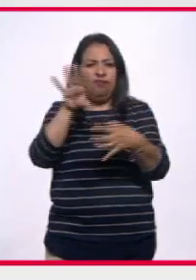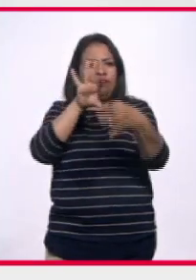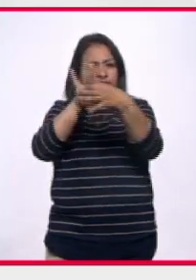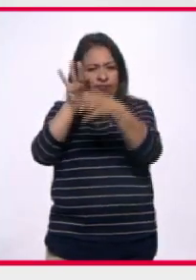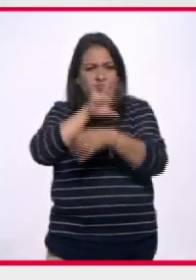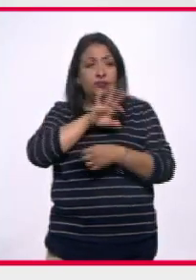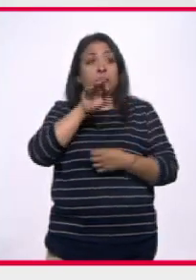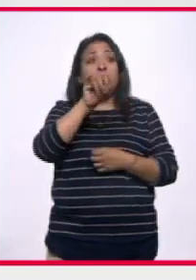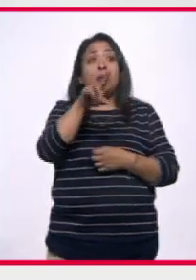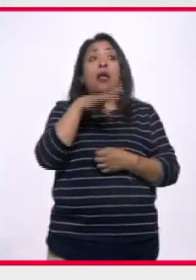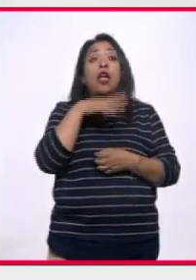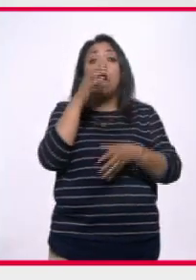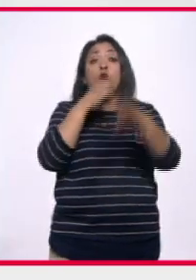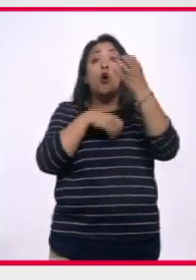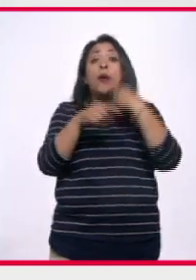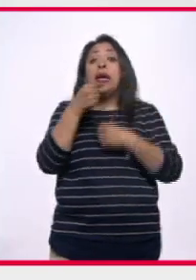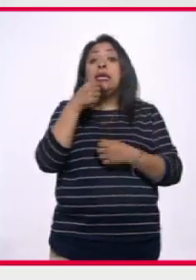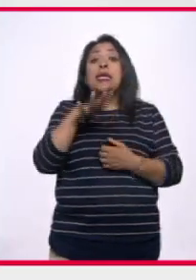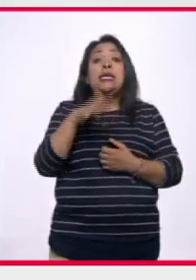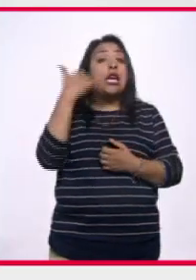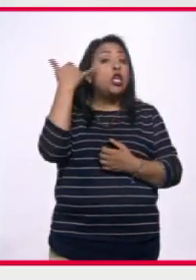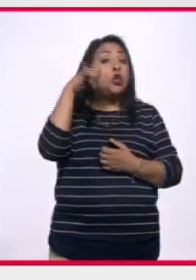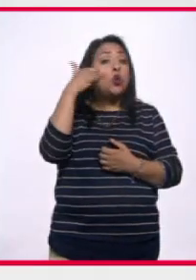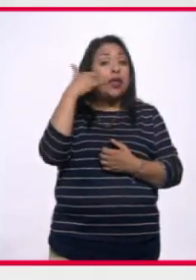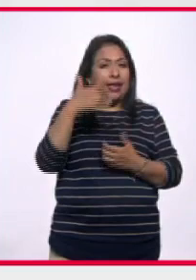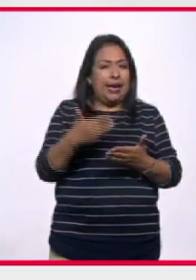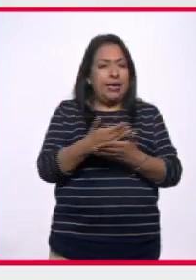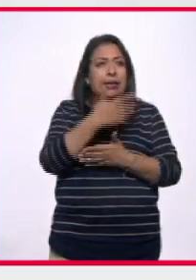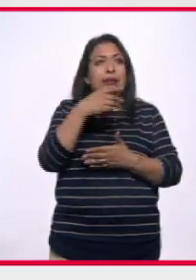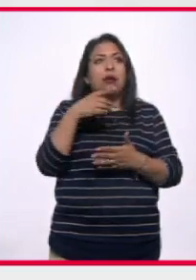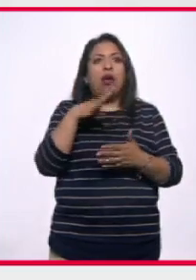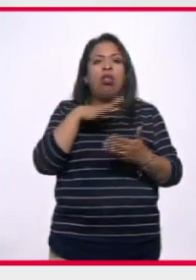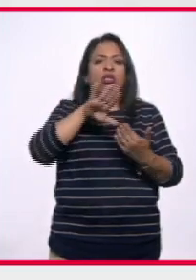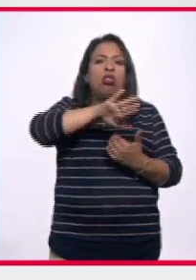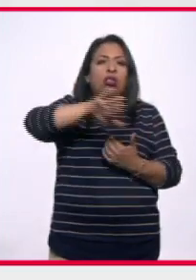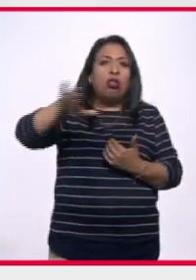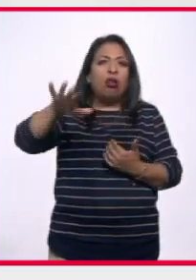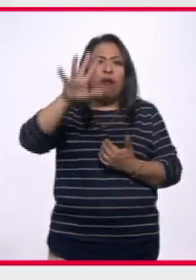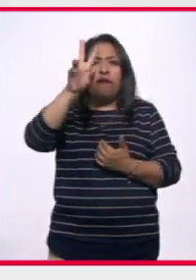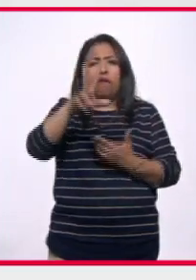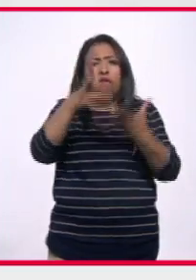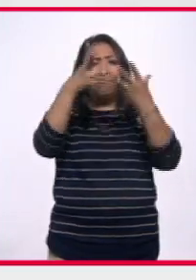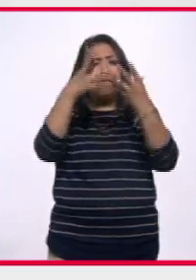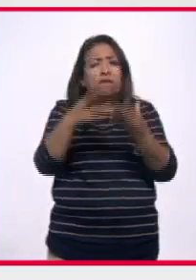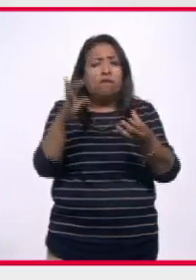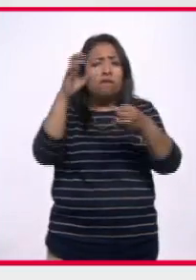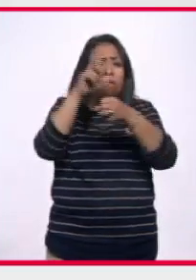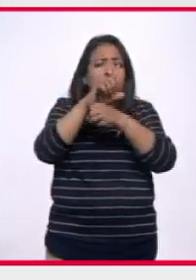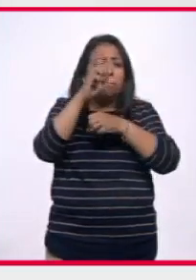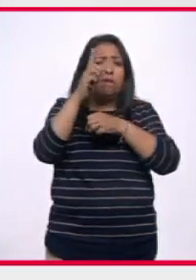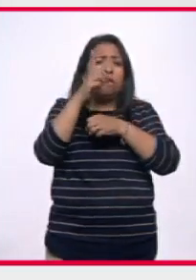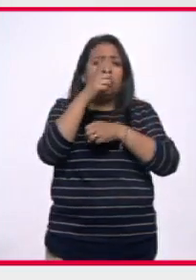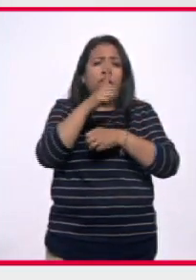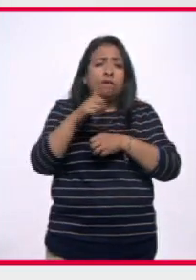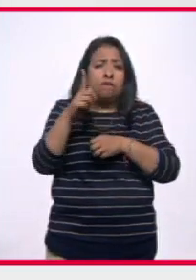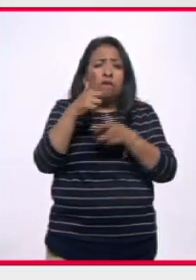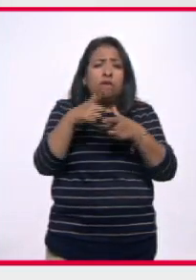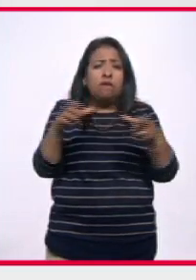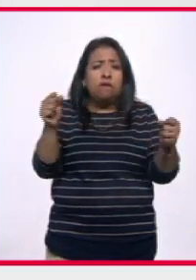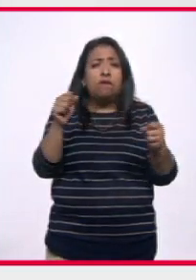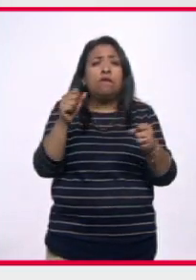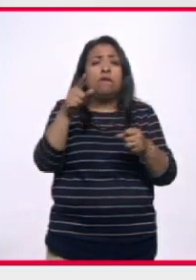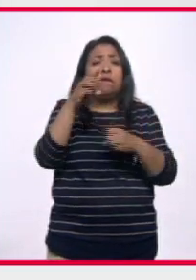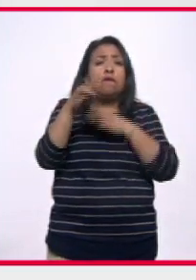la obra sigue a una niña yucateca que vive aislada de la riqueza cultural y lingüística del mundo maya a causa del racismo